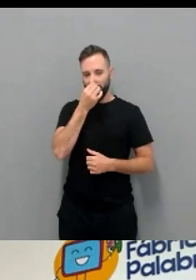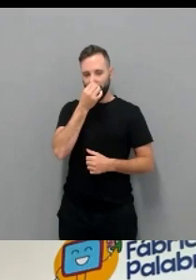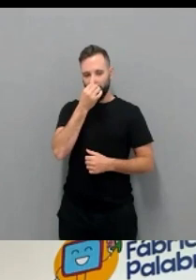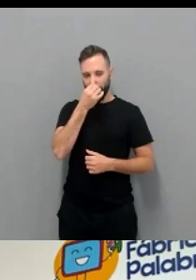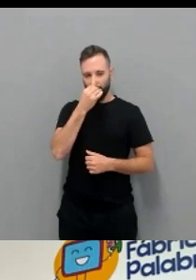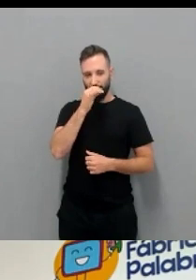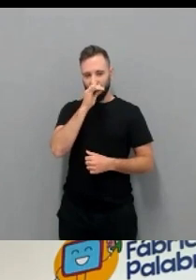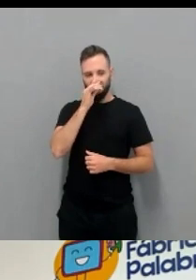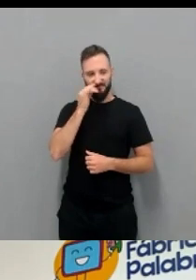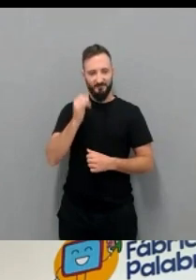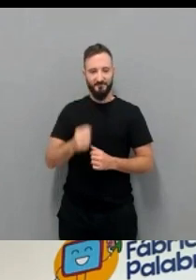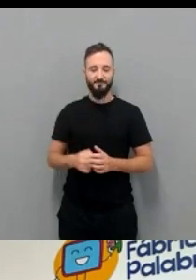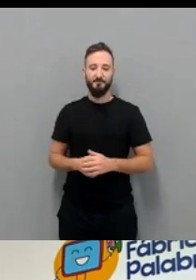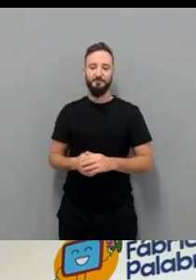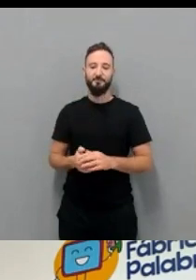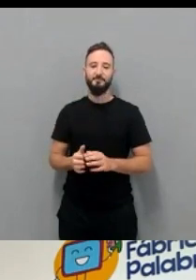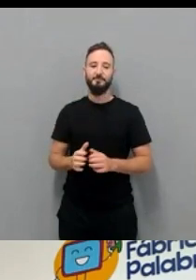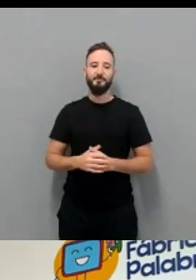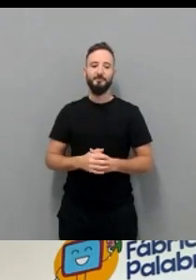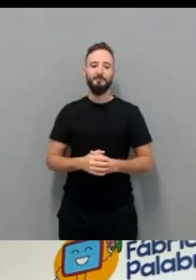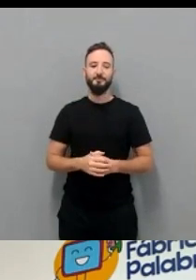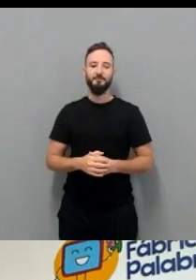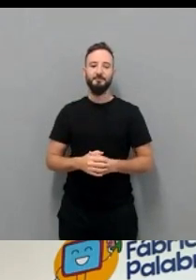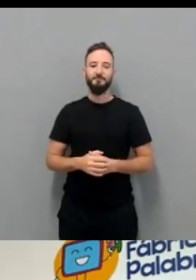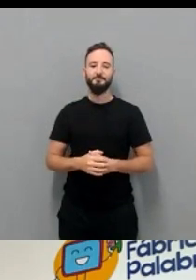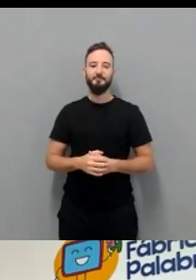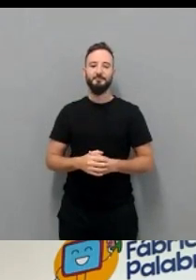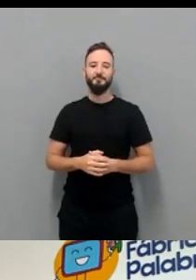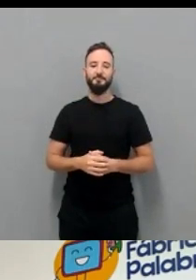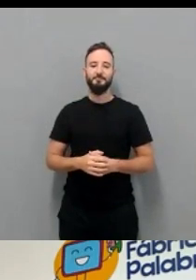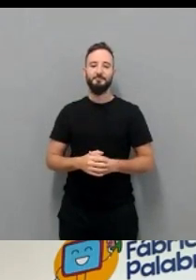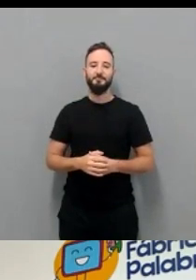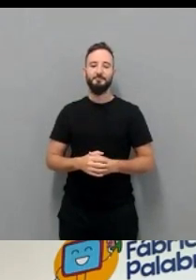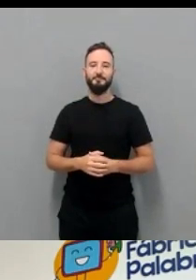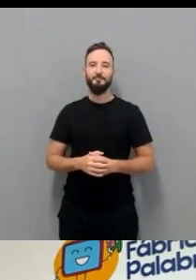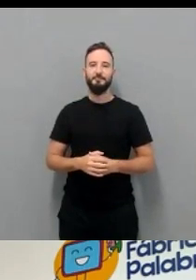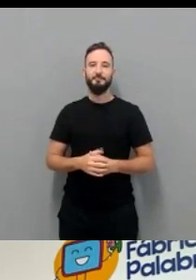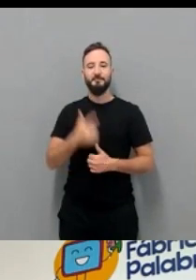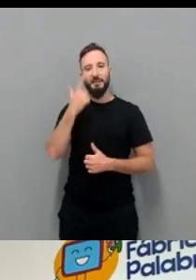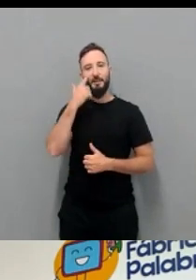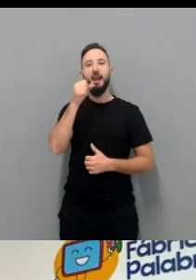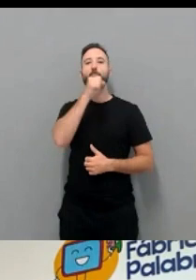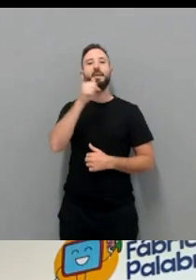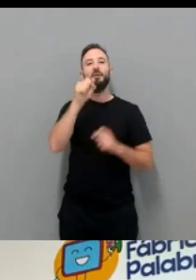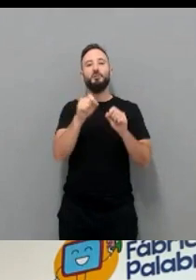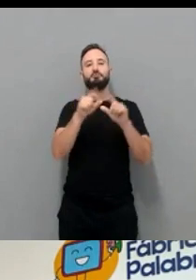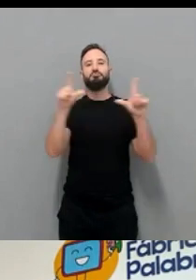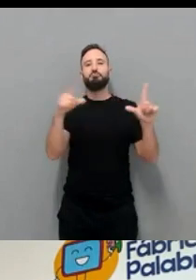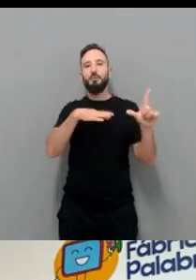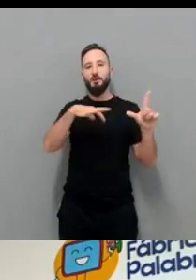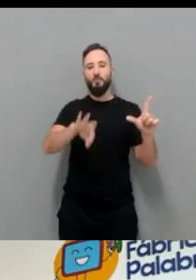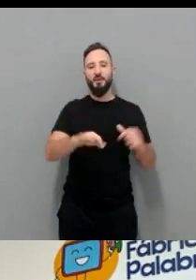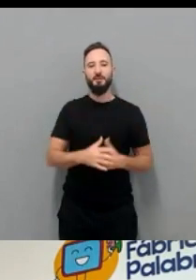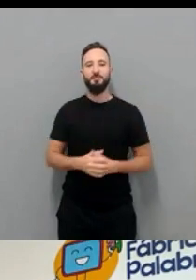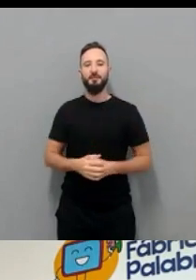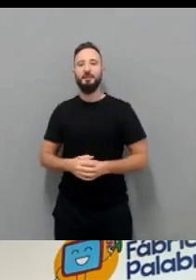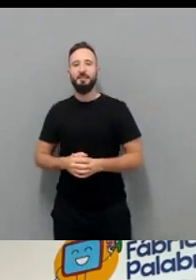le voy a enviar para que active el audio. No sé si puedes activarlo, Rocío.